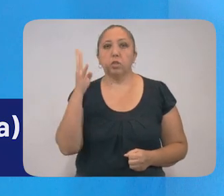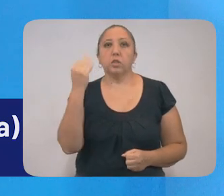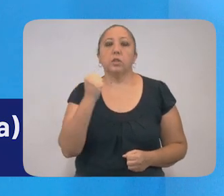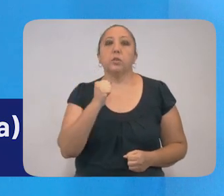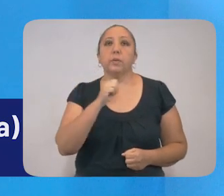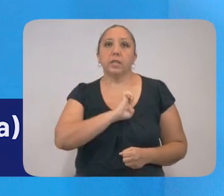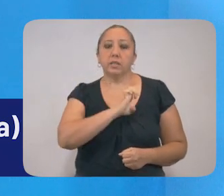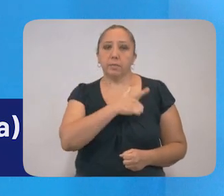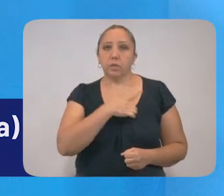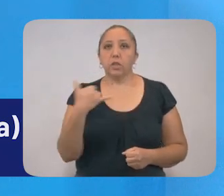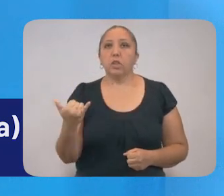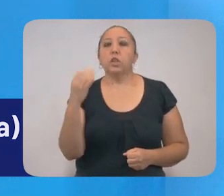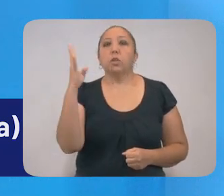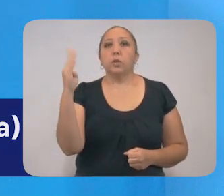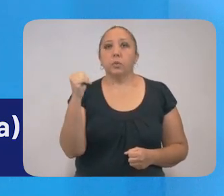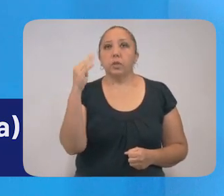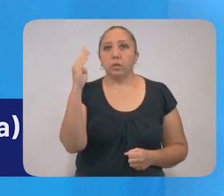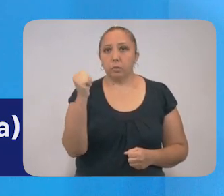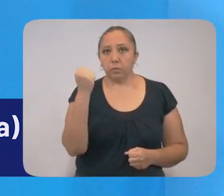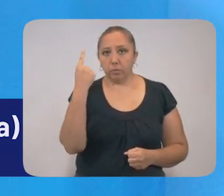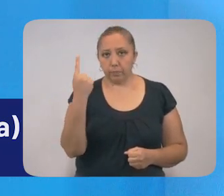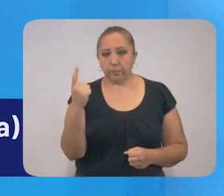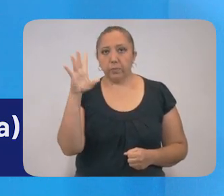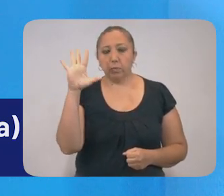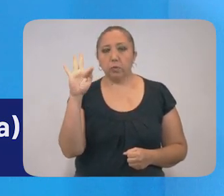9992008489 en español y